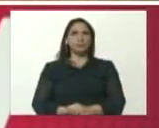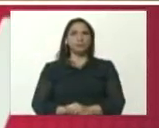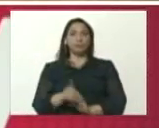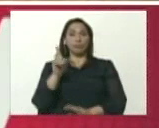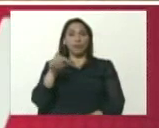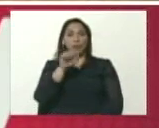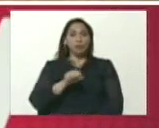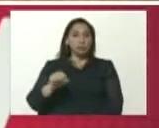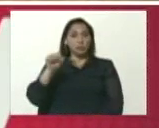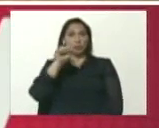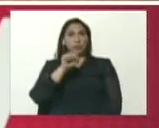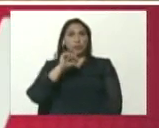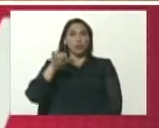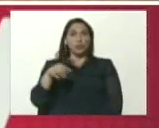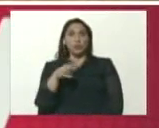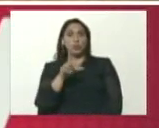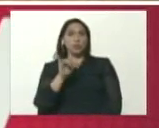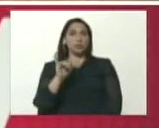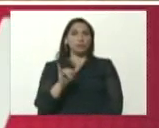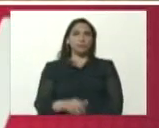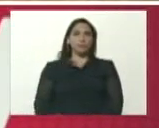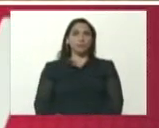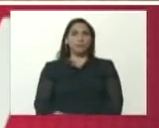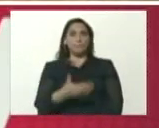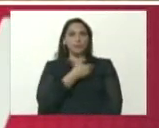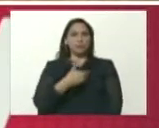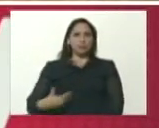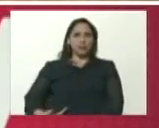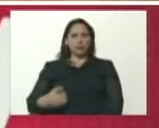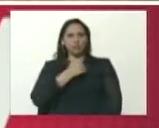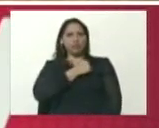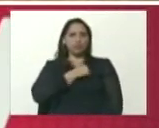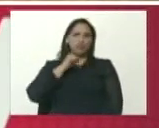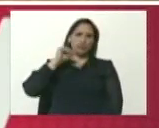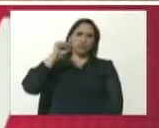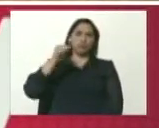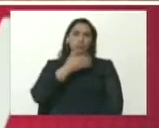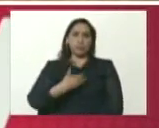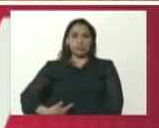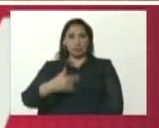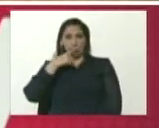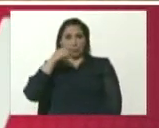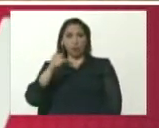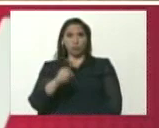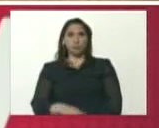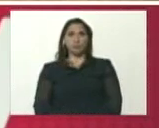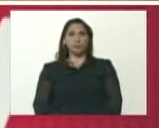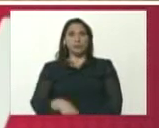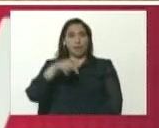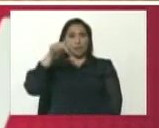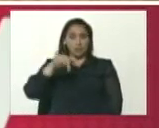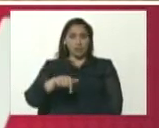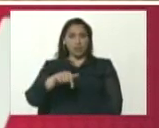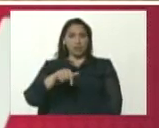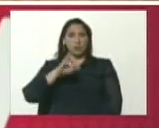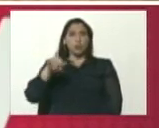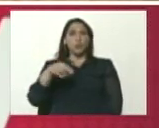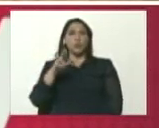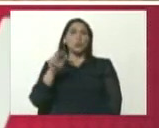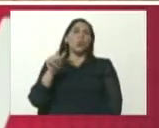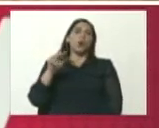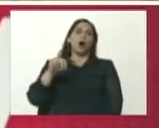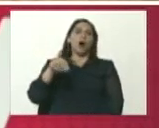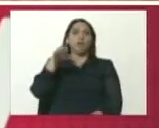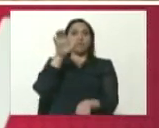Arroba Culi González, presidente, compatriota, presidente Nicolás Maduro, acá en Juan Griego, Nueva Esparta,